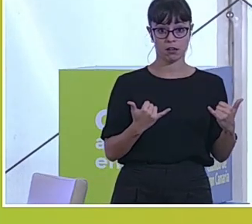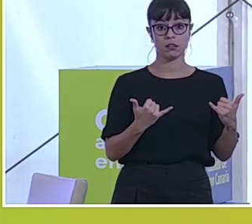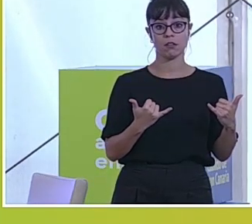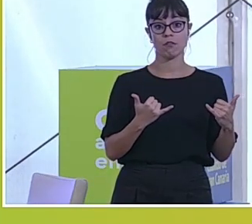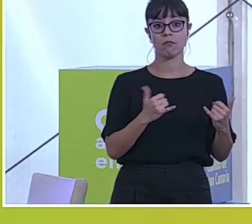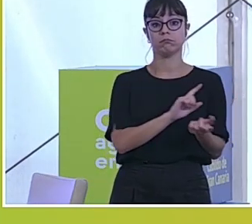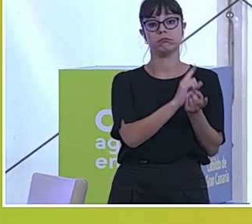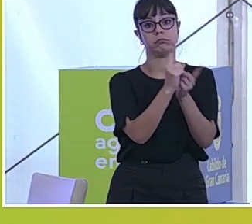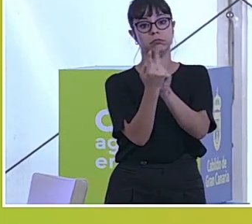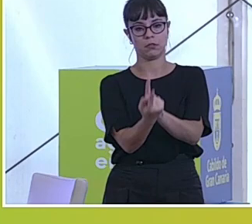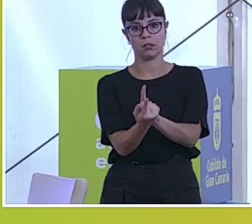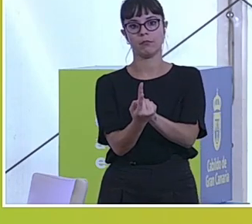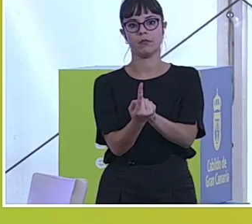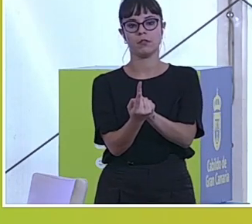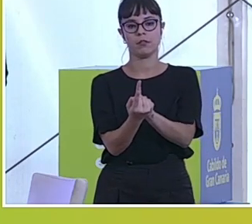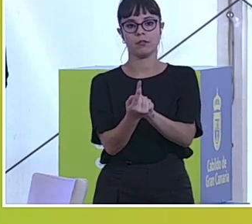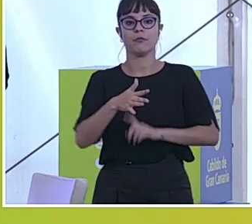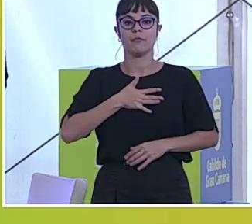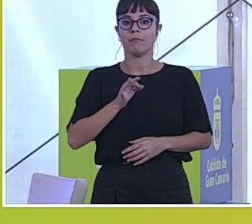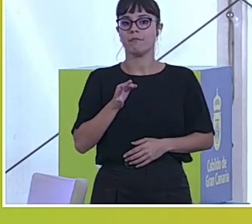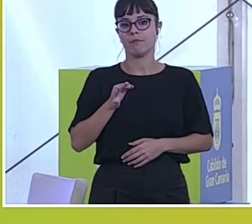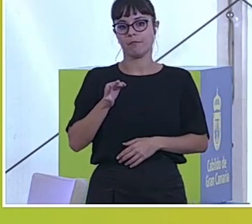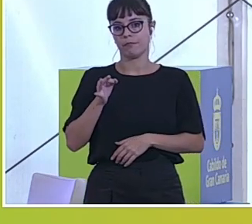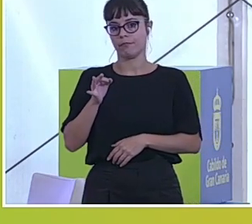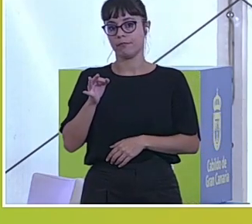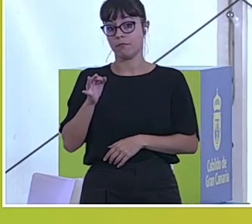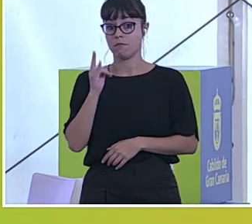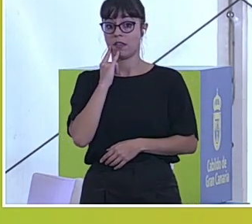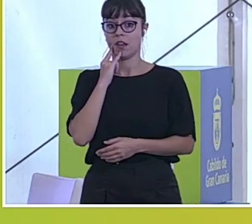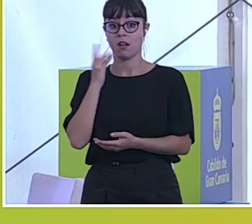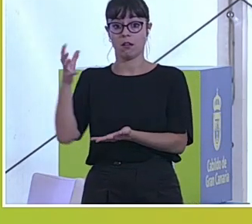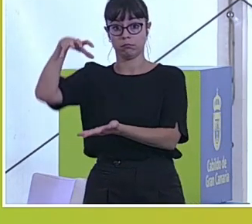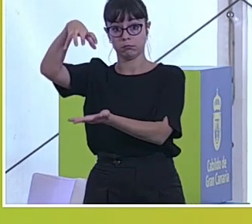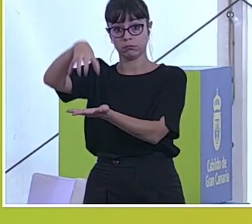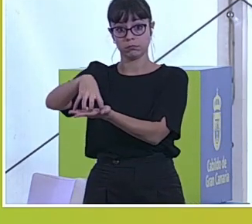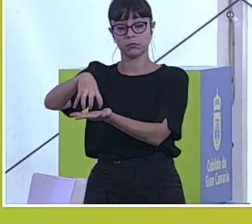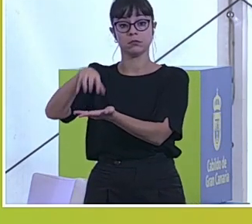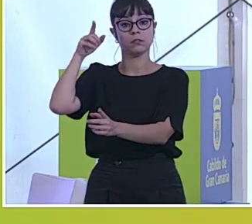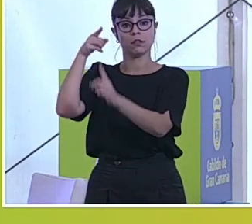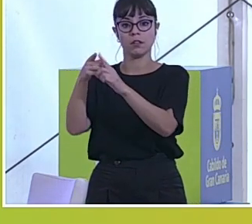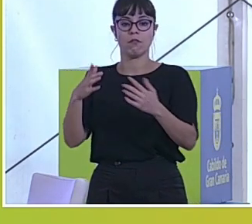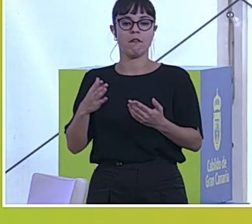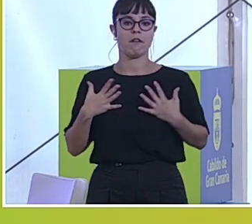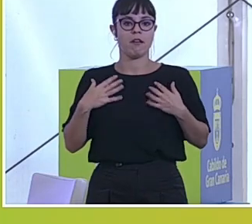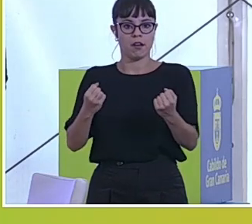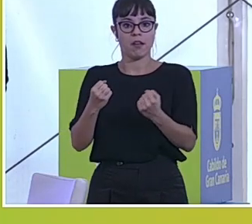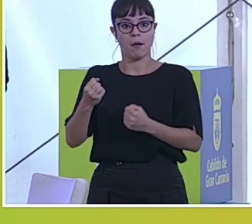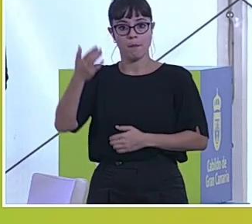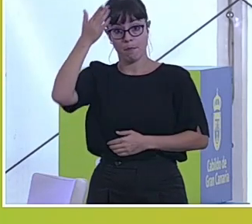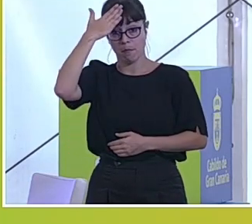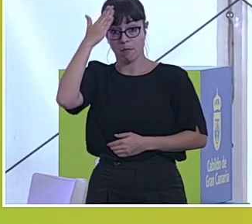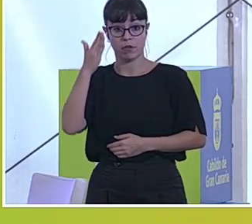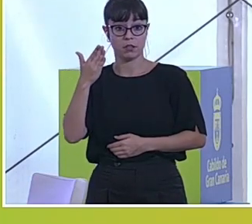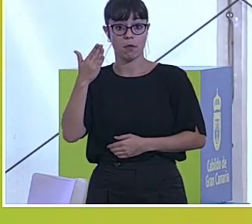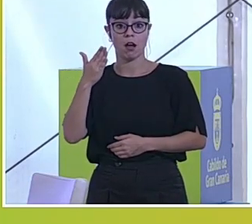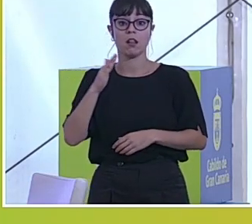de las reservas primarias, las reservas secundarias, pasarlas a otro tipo de soluciones que sí que te permitirían,